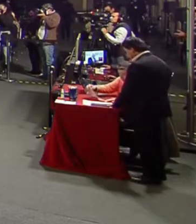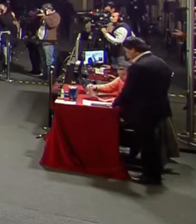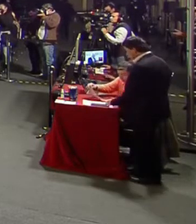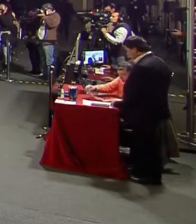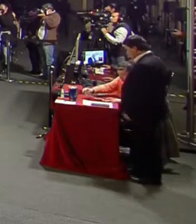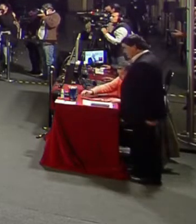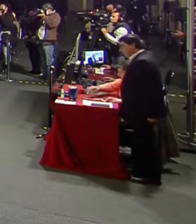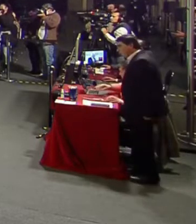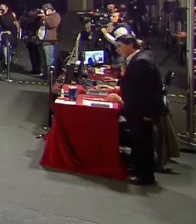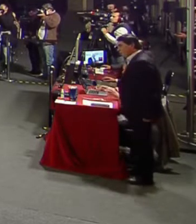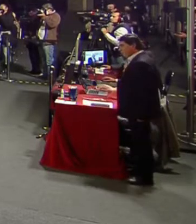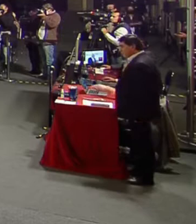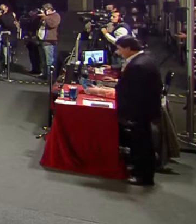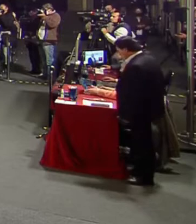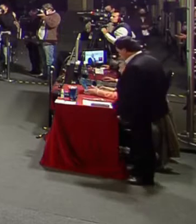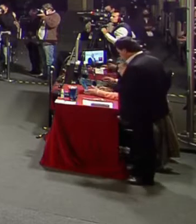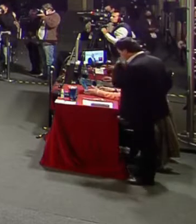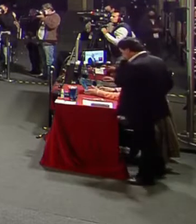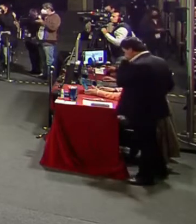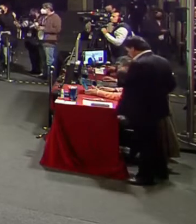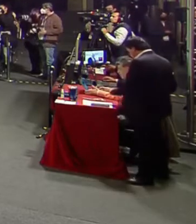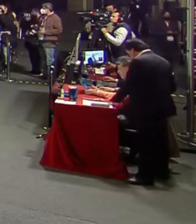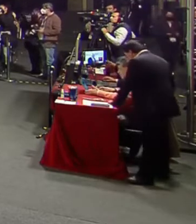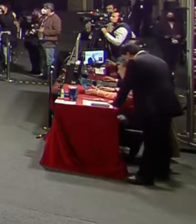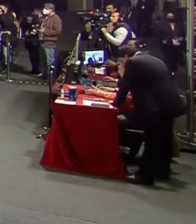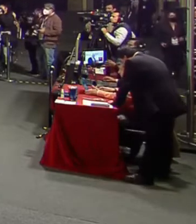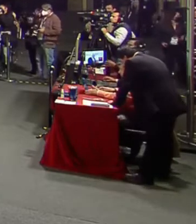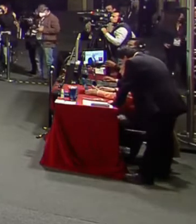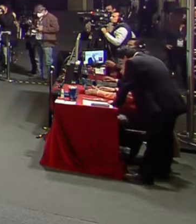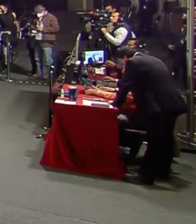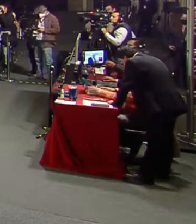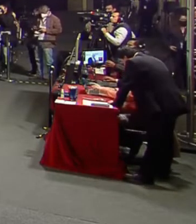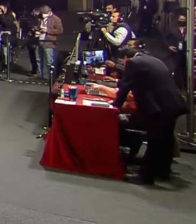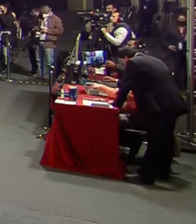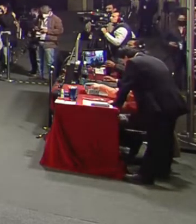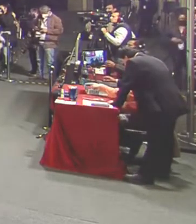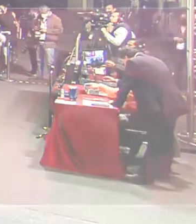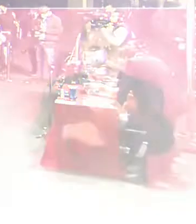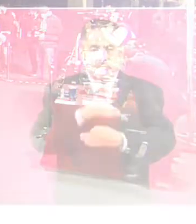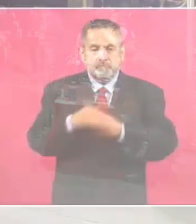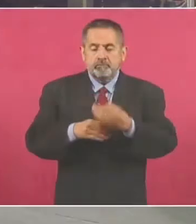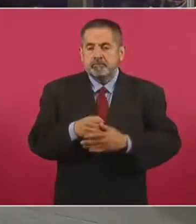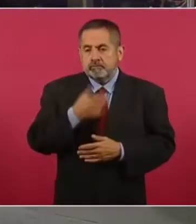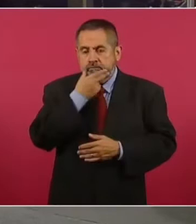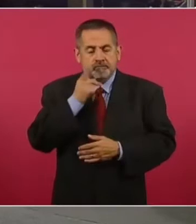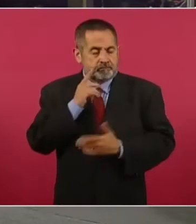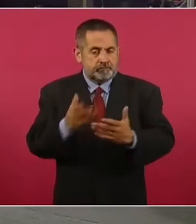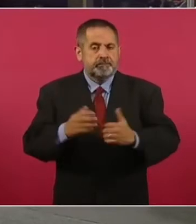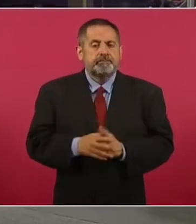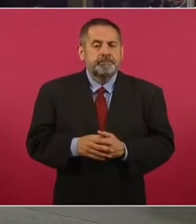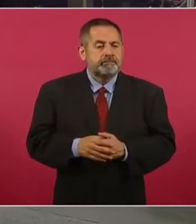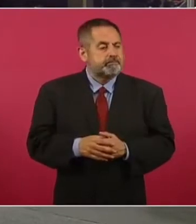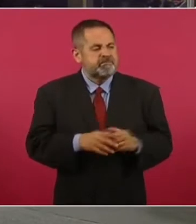las mentiras de la semana con Elizabeth García Vilchis. A todos, este es el quién es